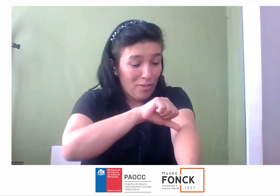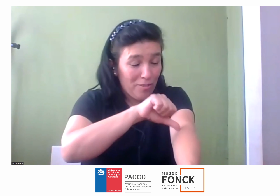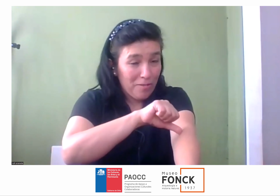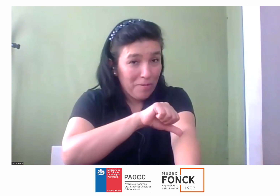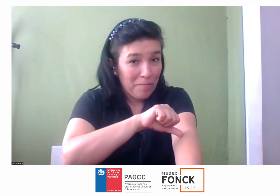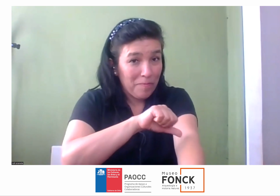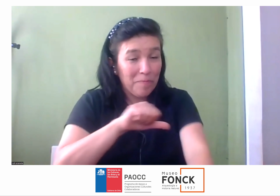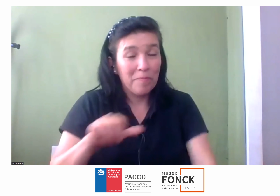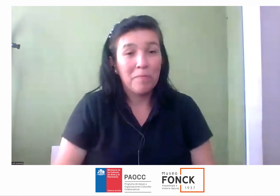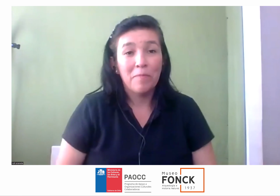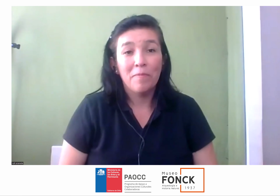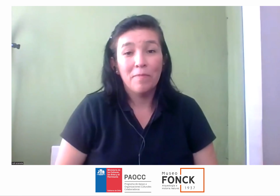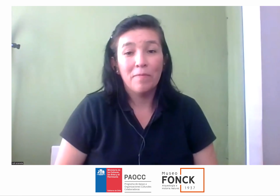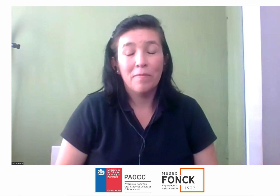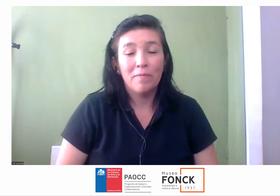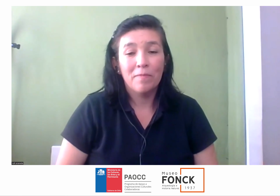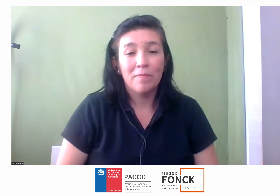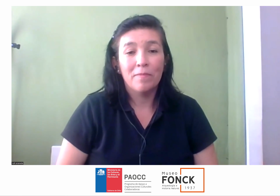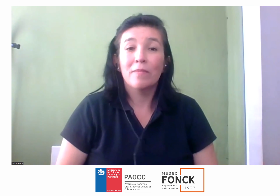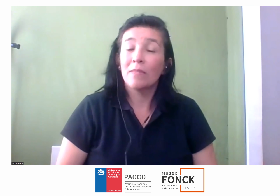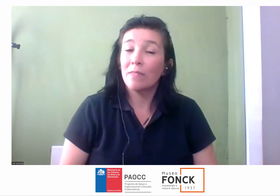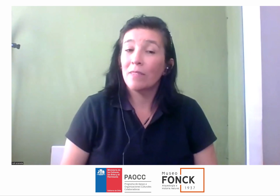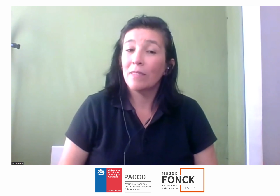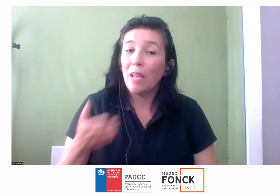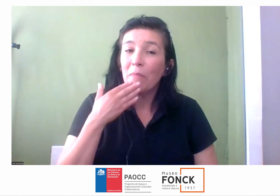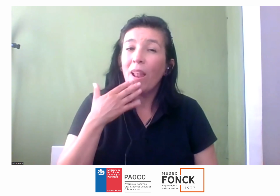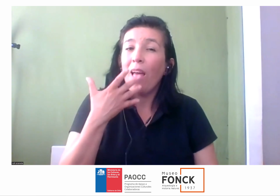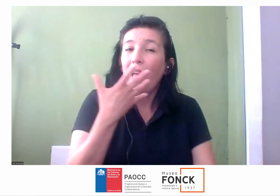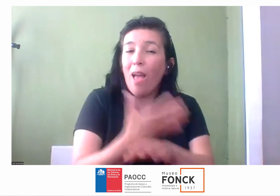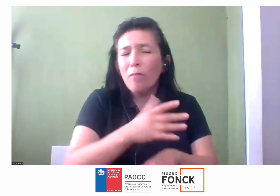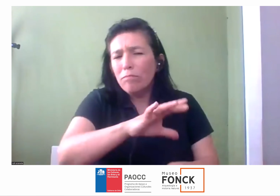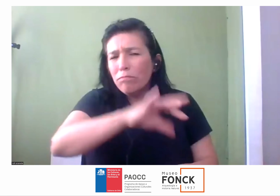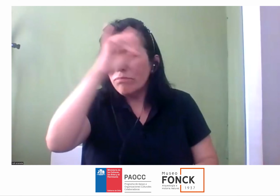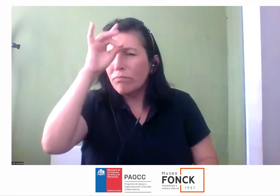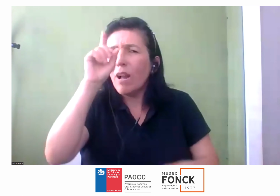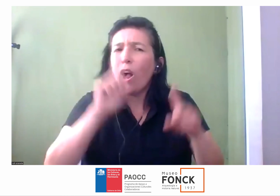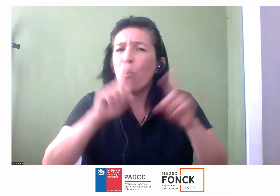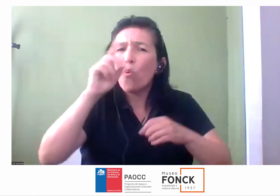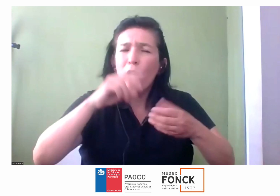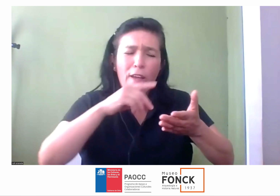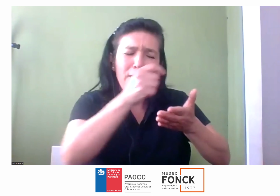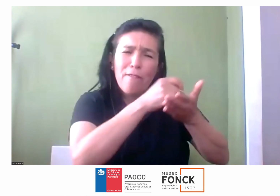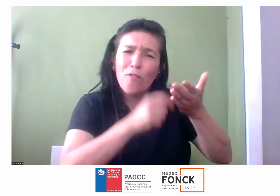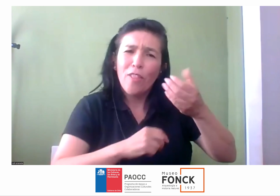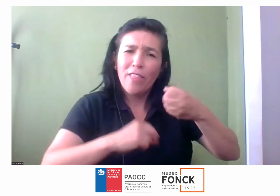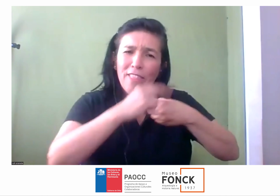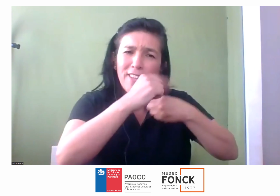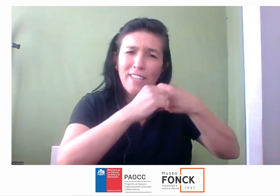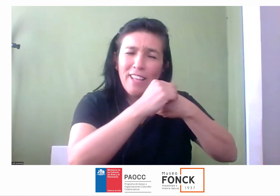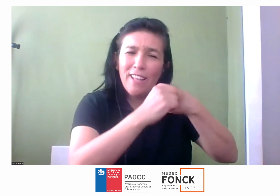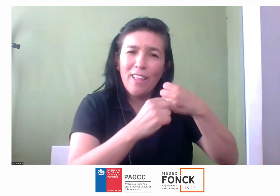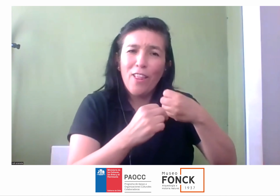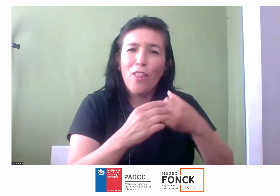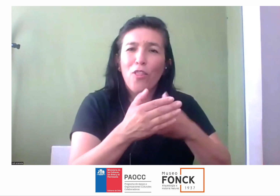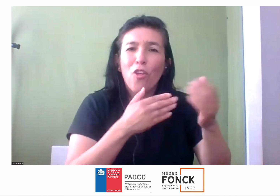tardío. Eh, y por cierto, encontramos, por ejemplo, algunos diseños de guitas, digamos,